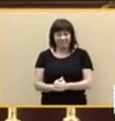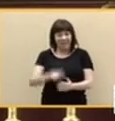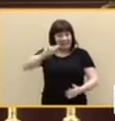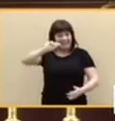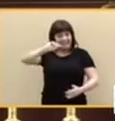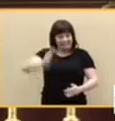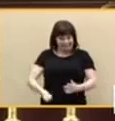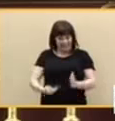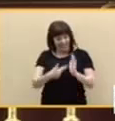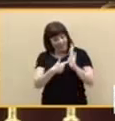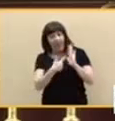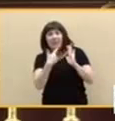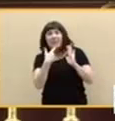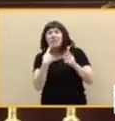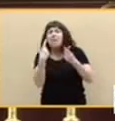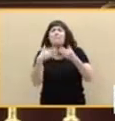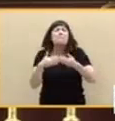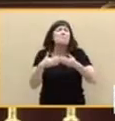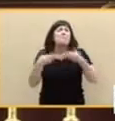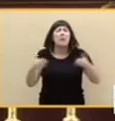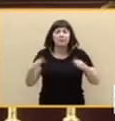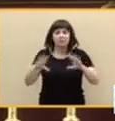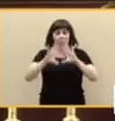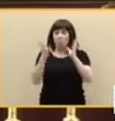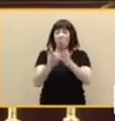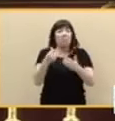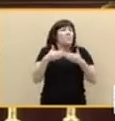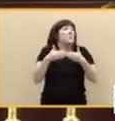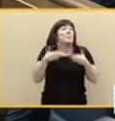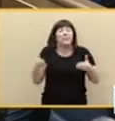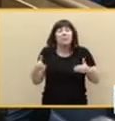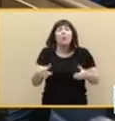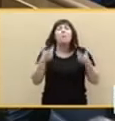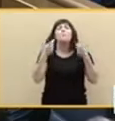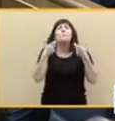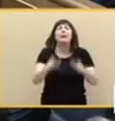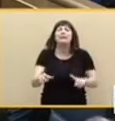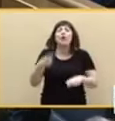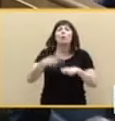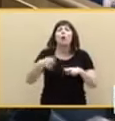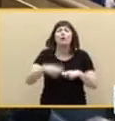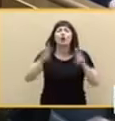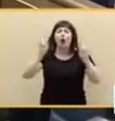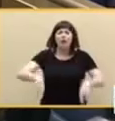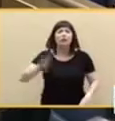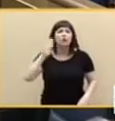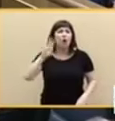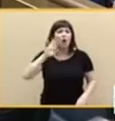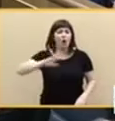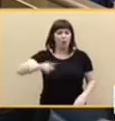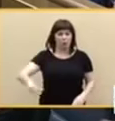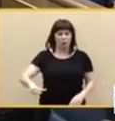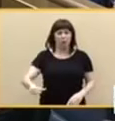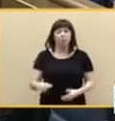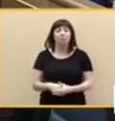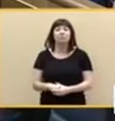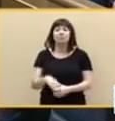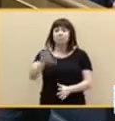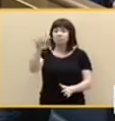partido político por corrupción. Y me remito literalmente al fallo judicial.